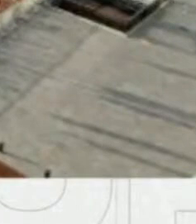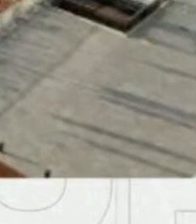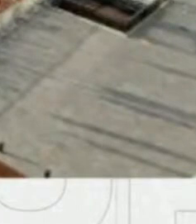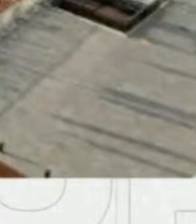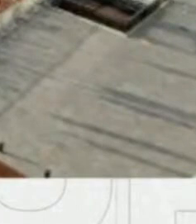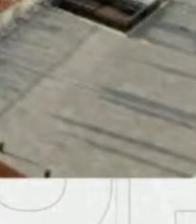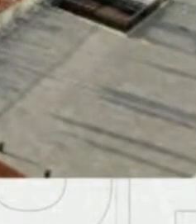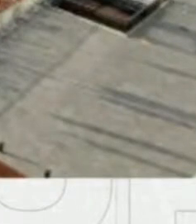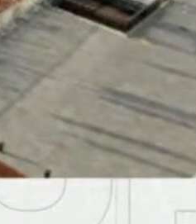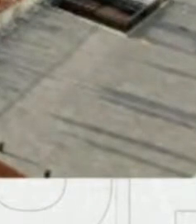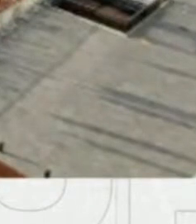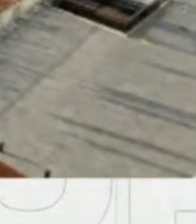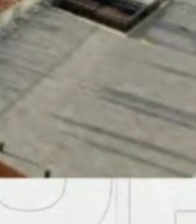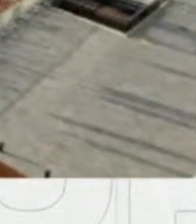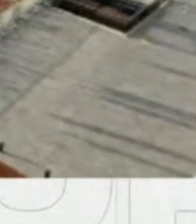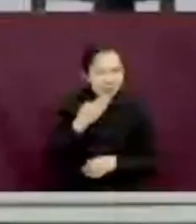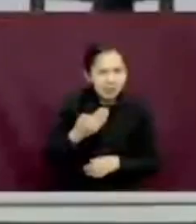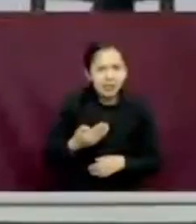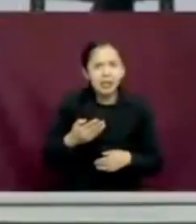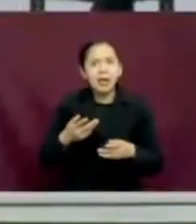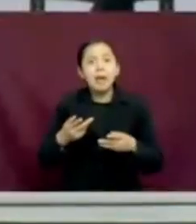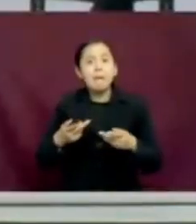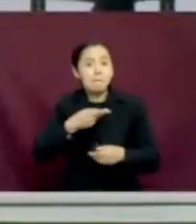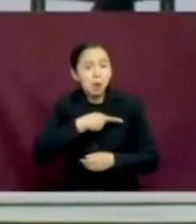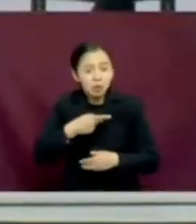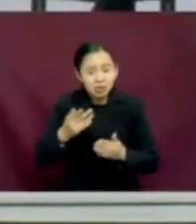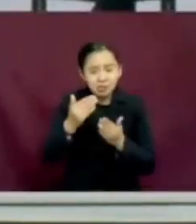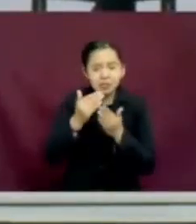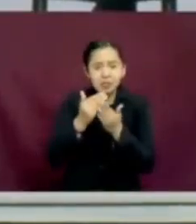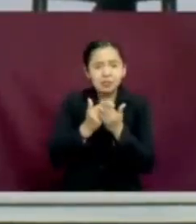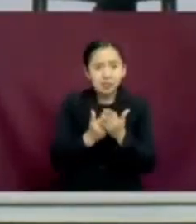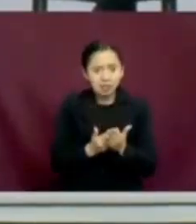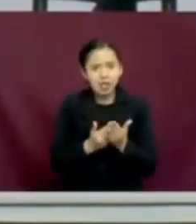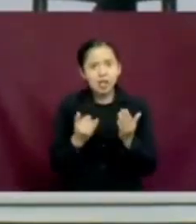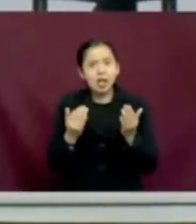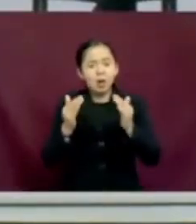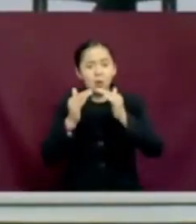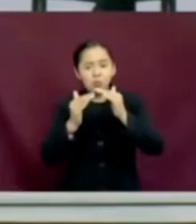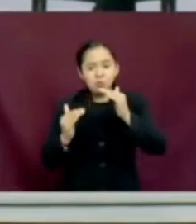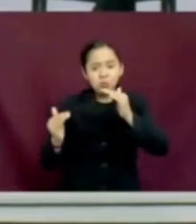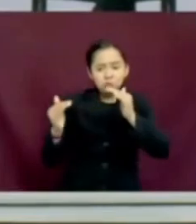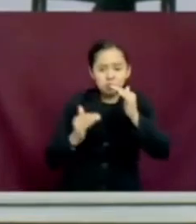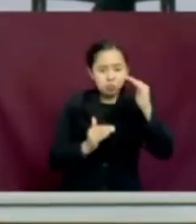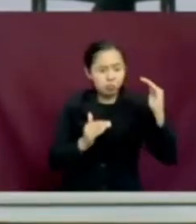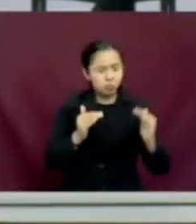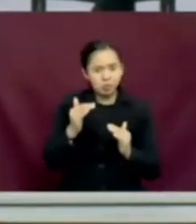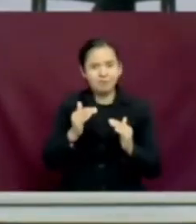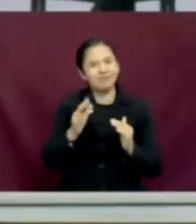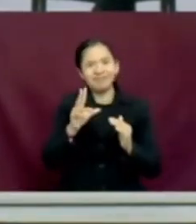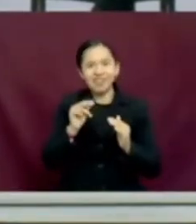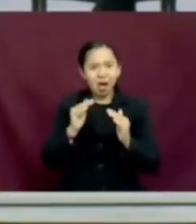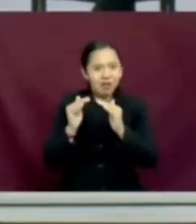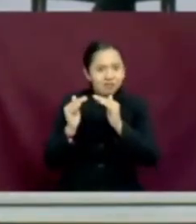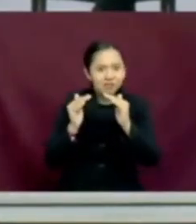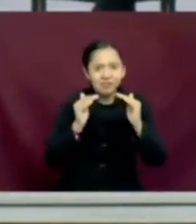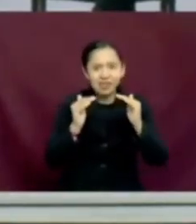garantizó algo inédito en las sucesiones presidenciales en este país: la